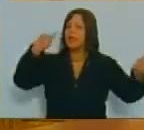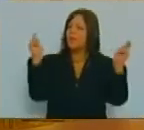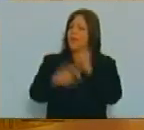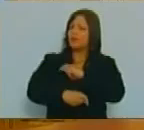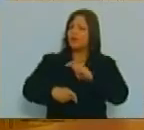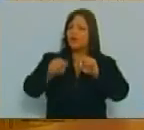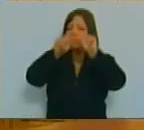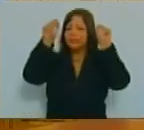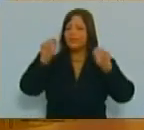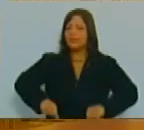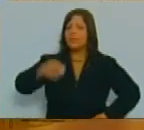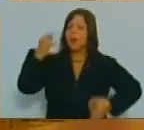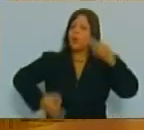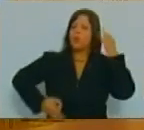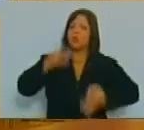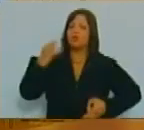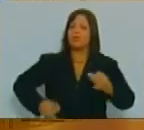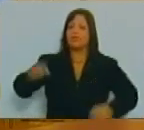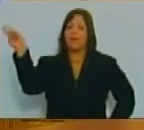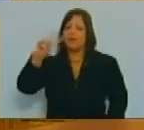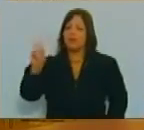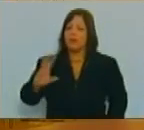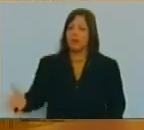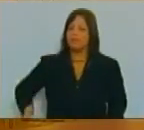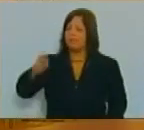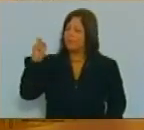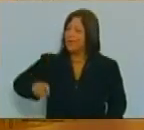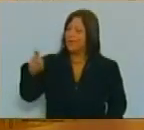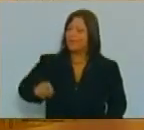del sistema de justicia en venezuela